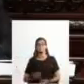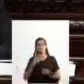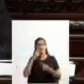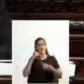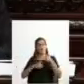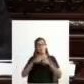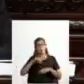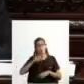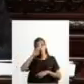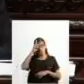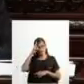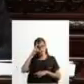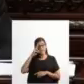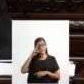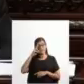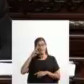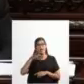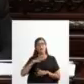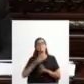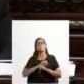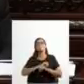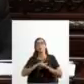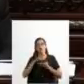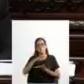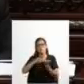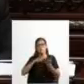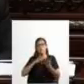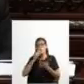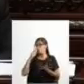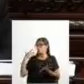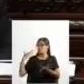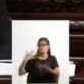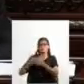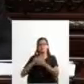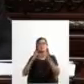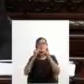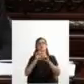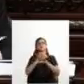La competitividad uruguaya está en el peor nivel de los últimos 18 años.